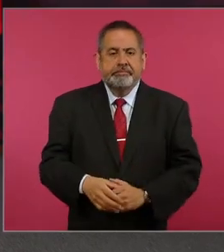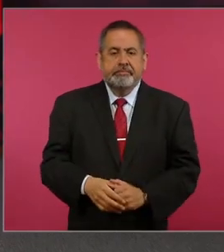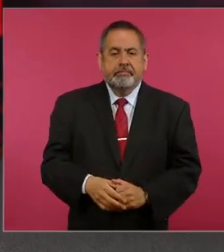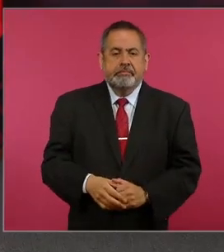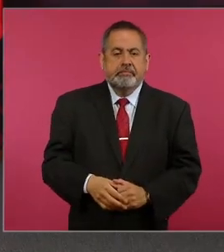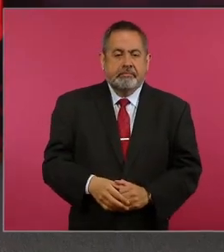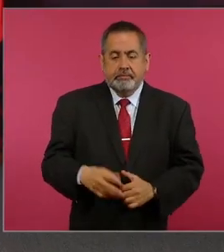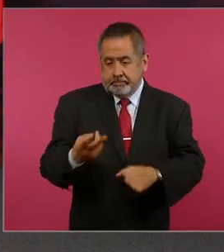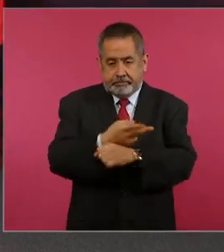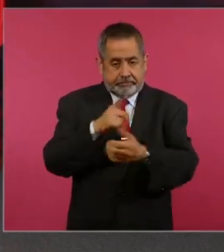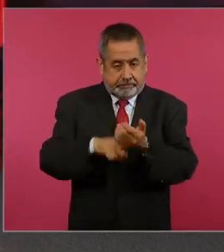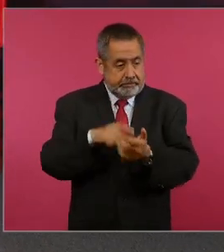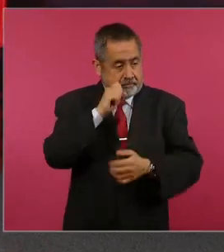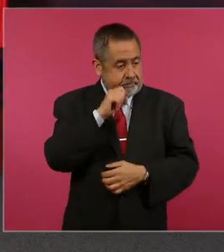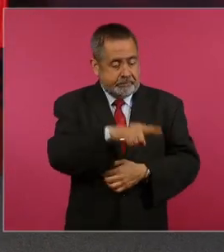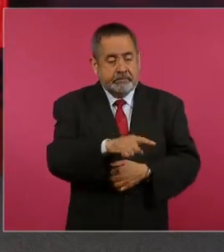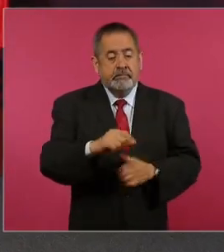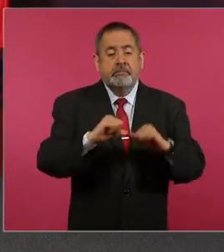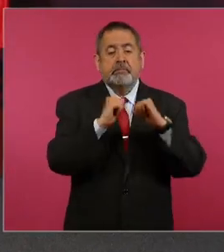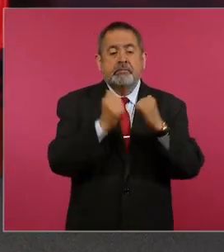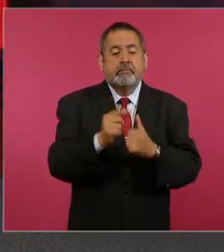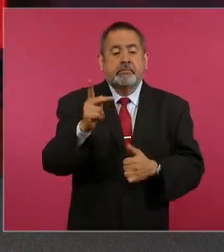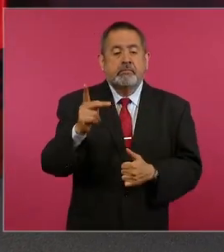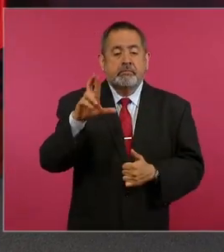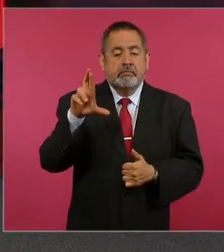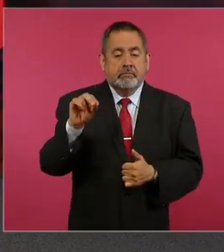Es lo que pasó con el PRO.